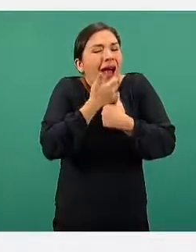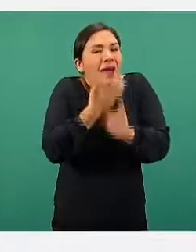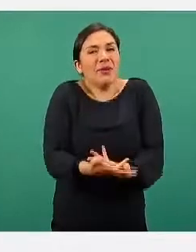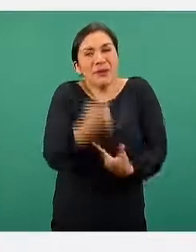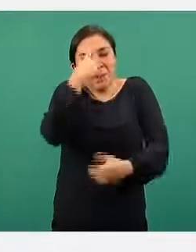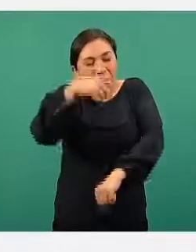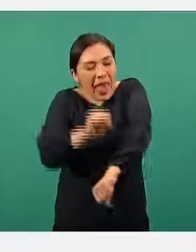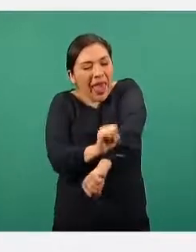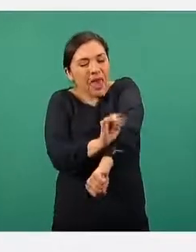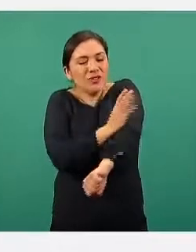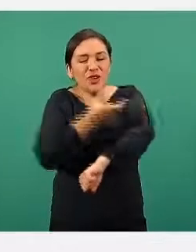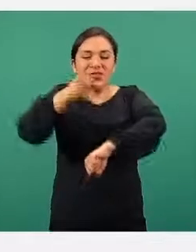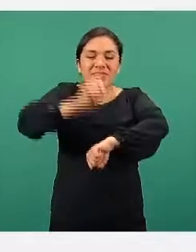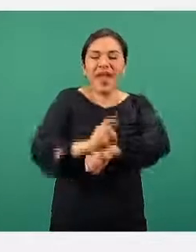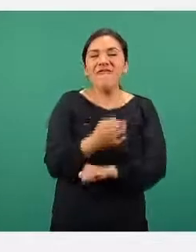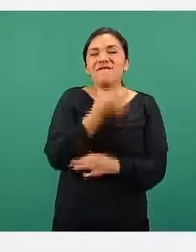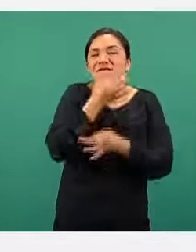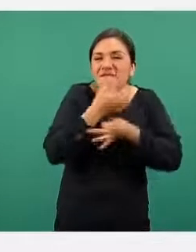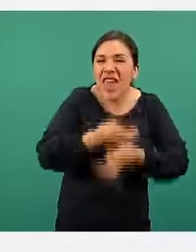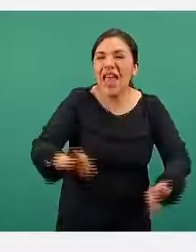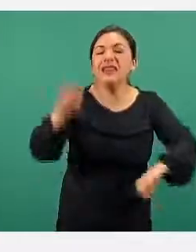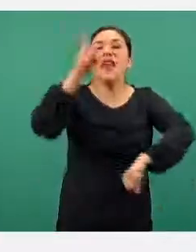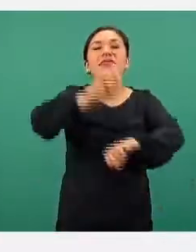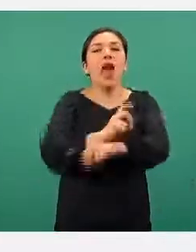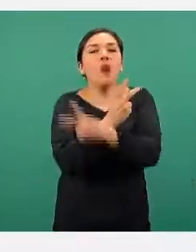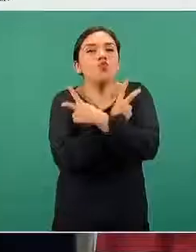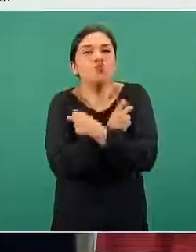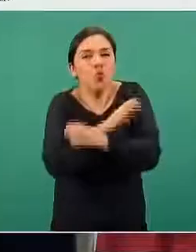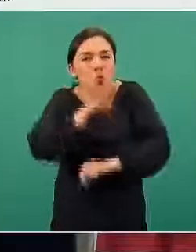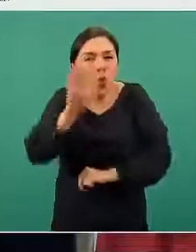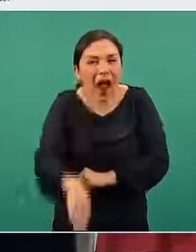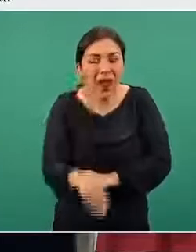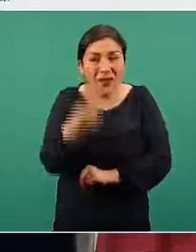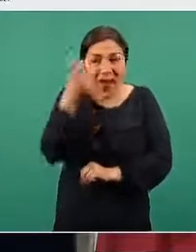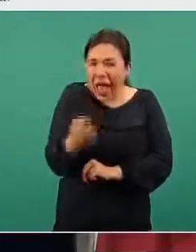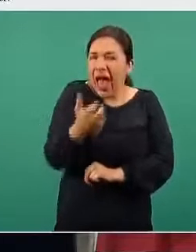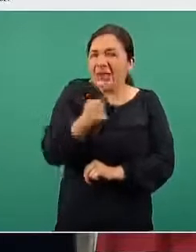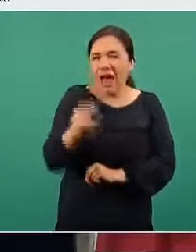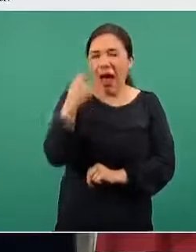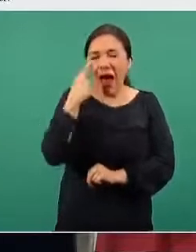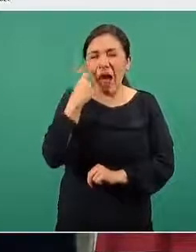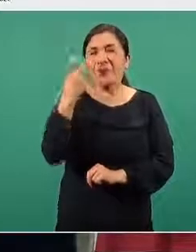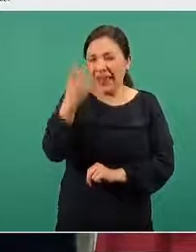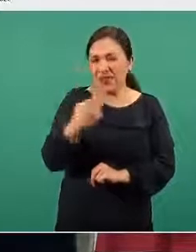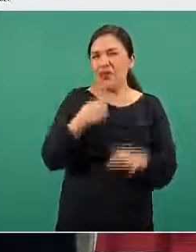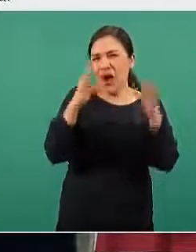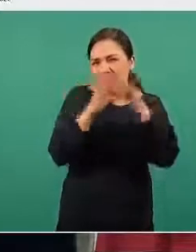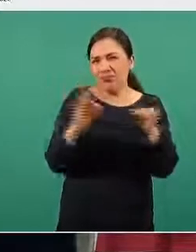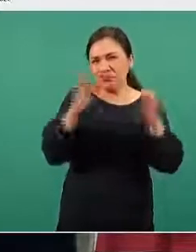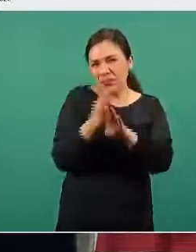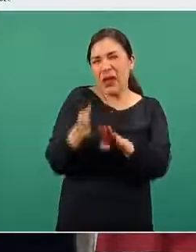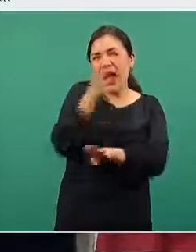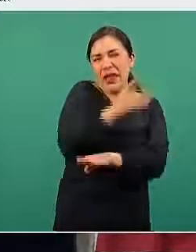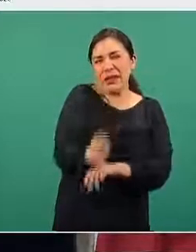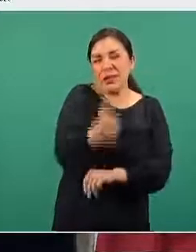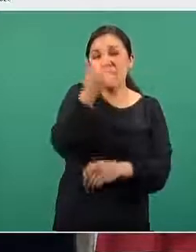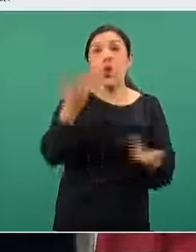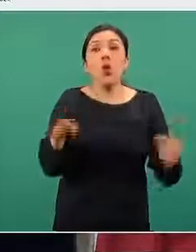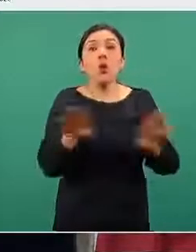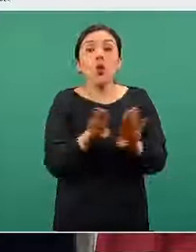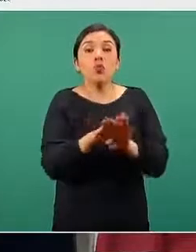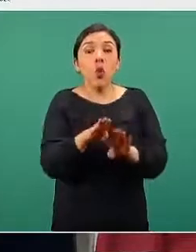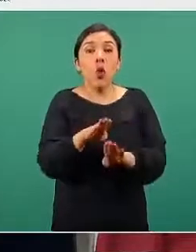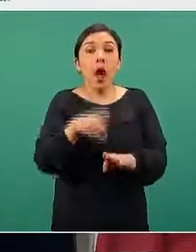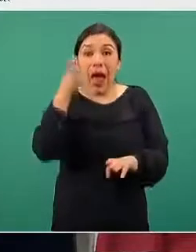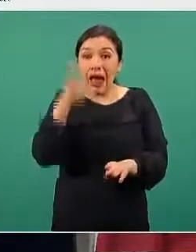esas festividades, el Día de Muertos, estos fenómenos. Y era lo que yo me refería al principio, que